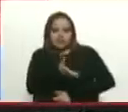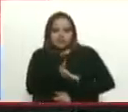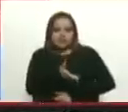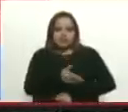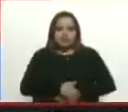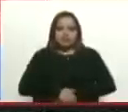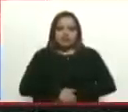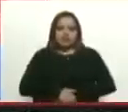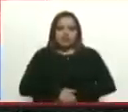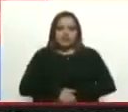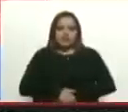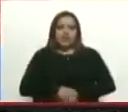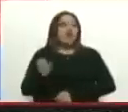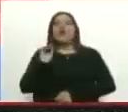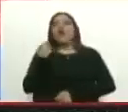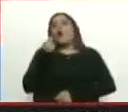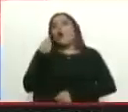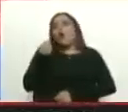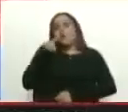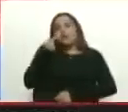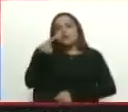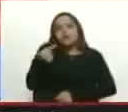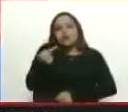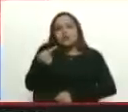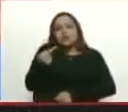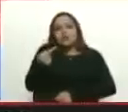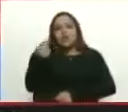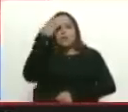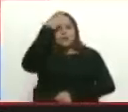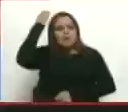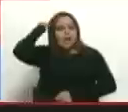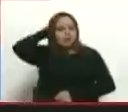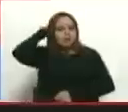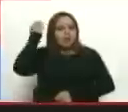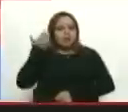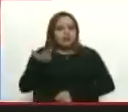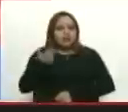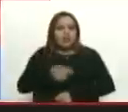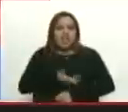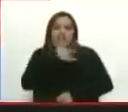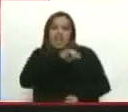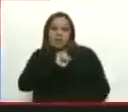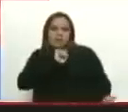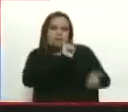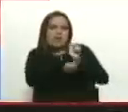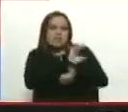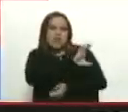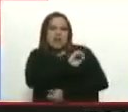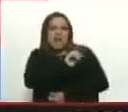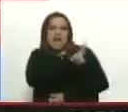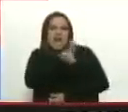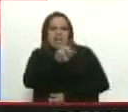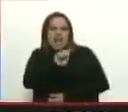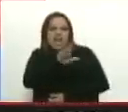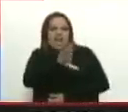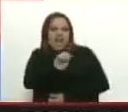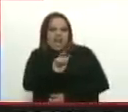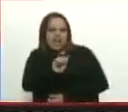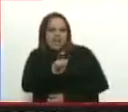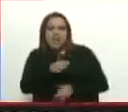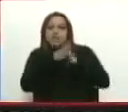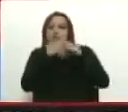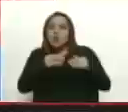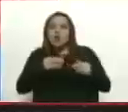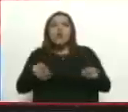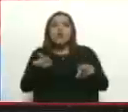O cómo vendieron ellos a Francisco de Miranda, preso en la Carraca. Todo el que sea como Francisco de Miranda termina